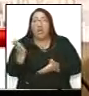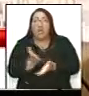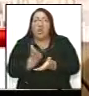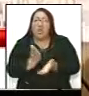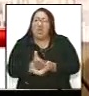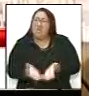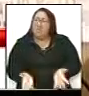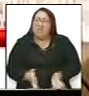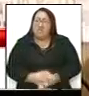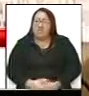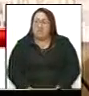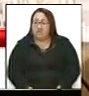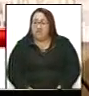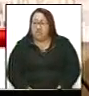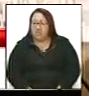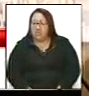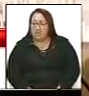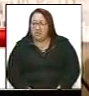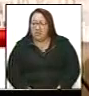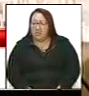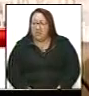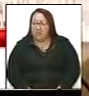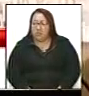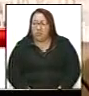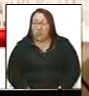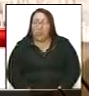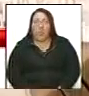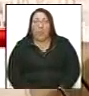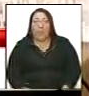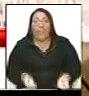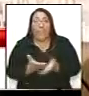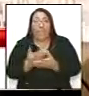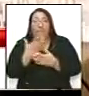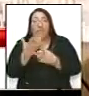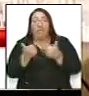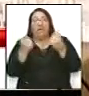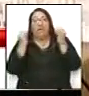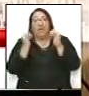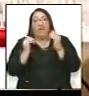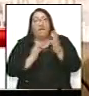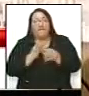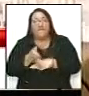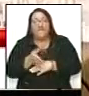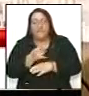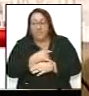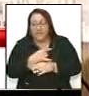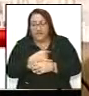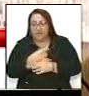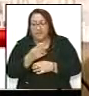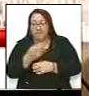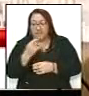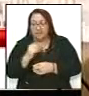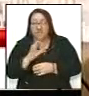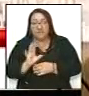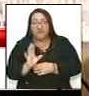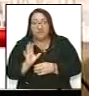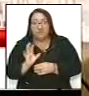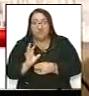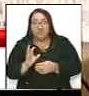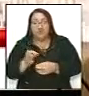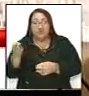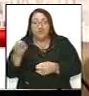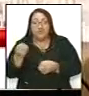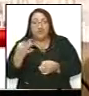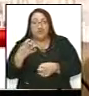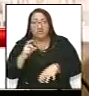colegios. Y estos colegios, por generar prestigio para postular a la universidad, porque el criterio de su calidad es